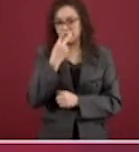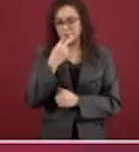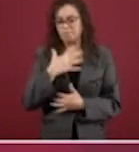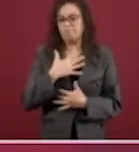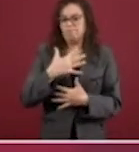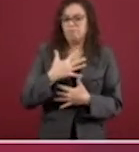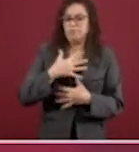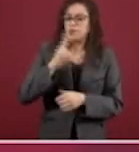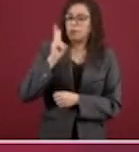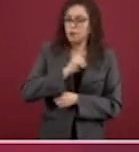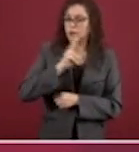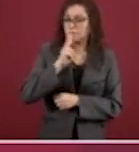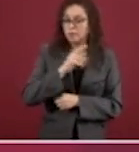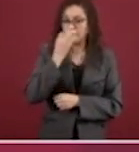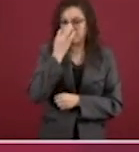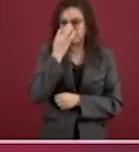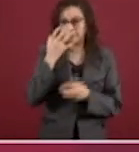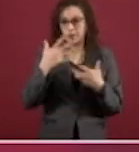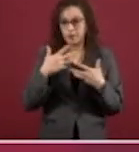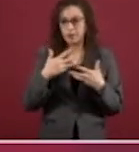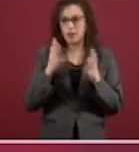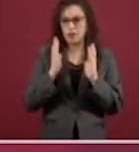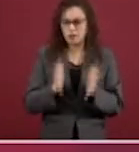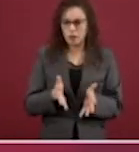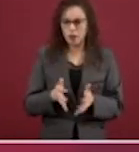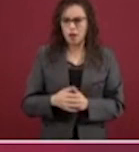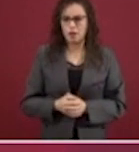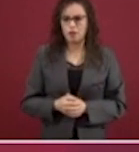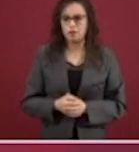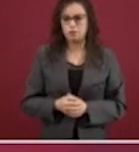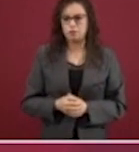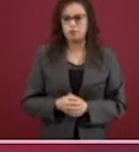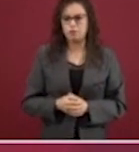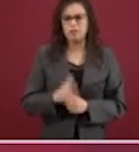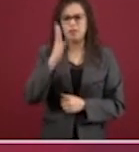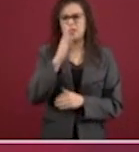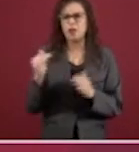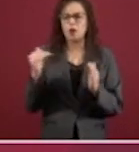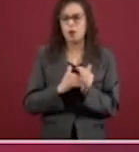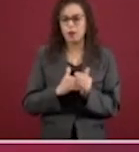ya se cuenta con adquisiciones hasta de 5,000